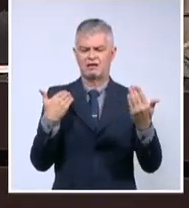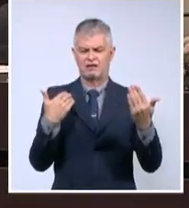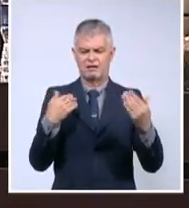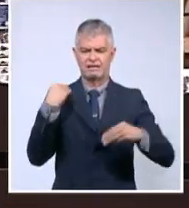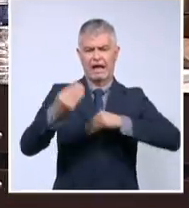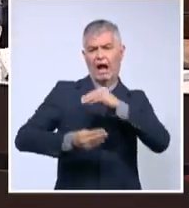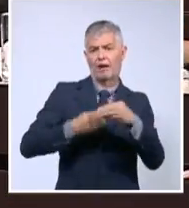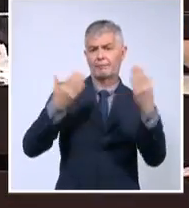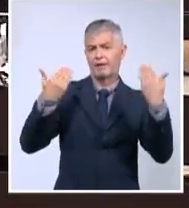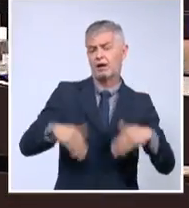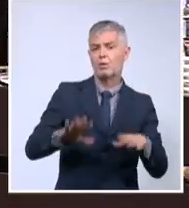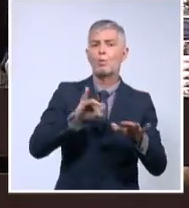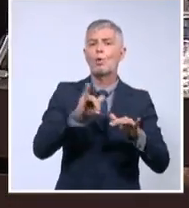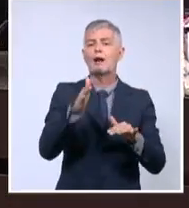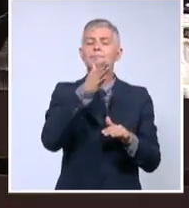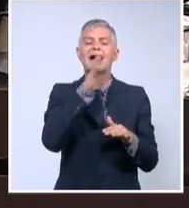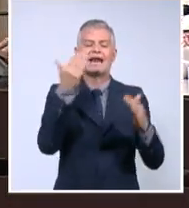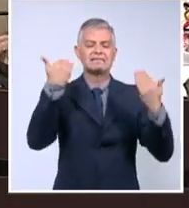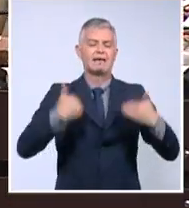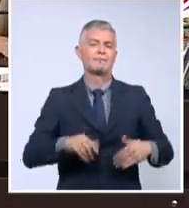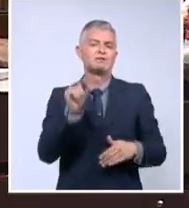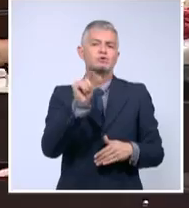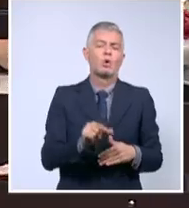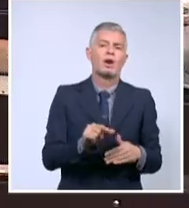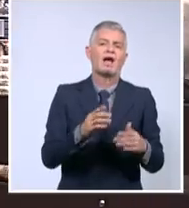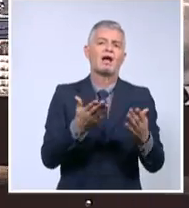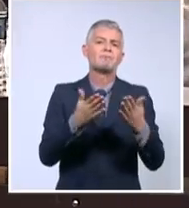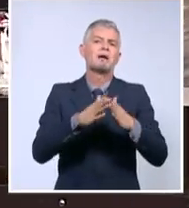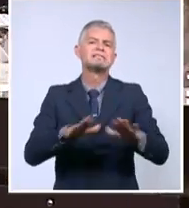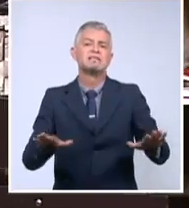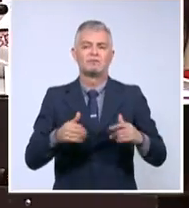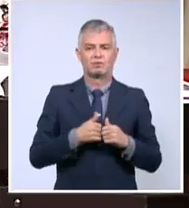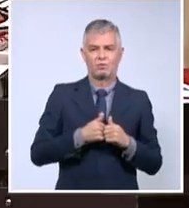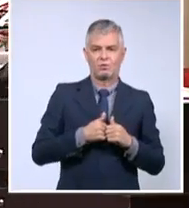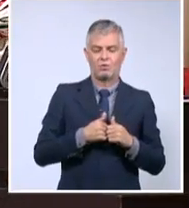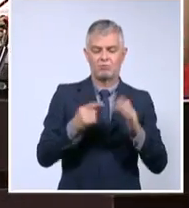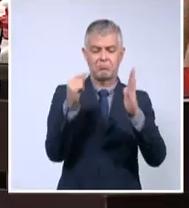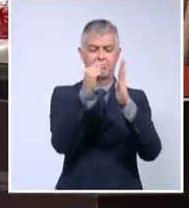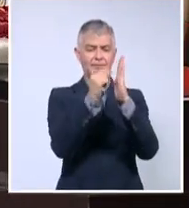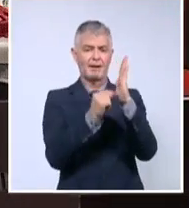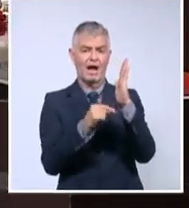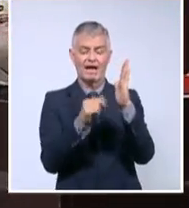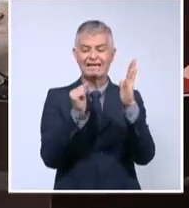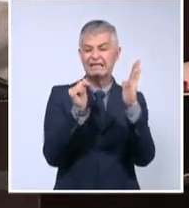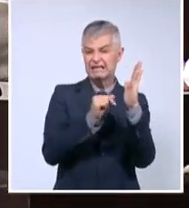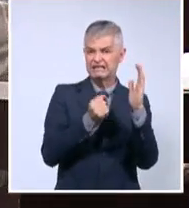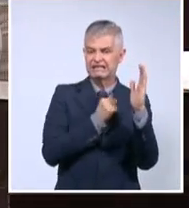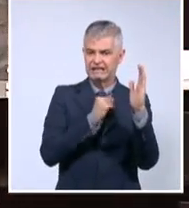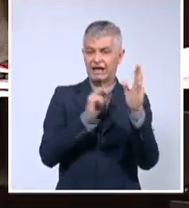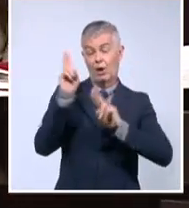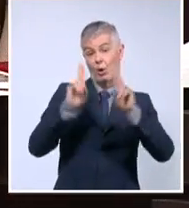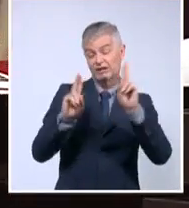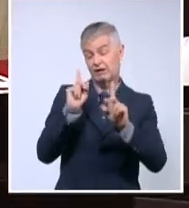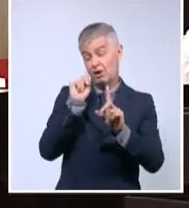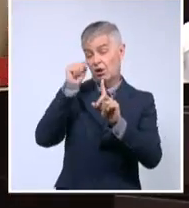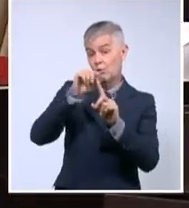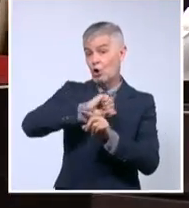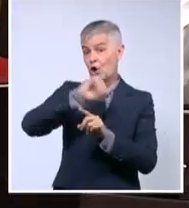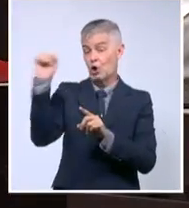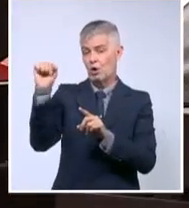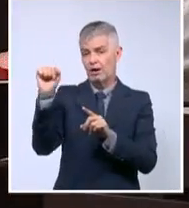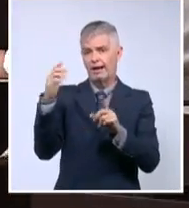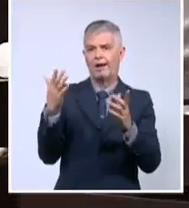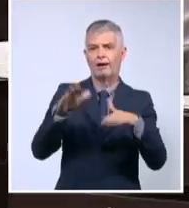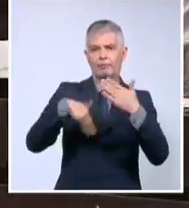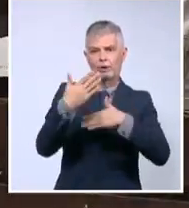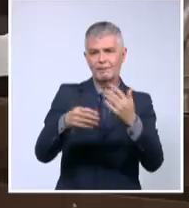negociadores políticos y tratarán de imponer sus agendas apostando al estallido social si sus demandas no son cumplidas.